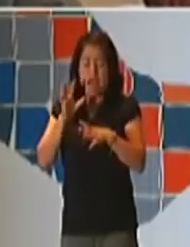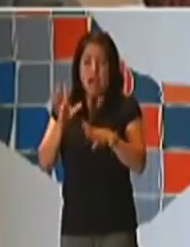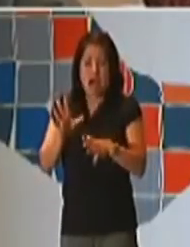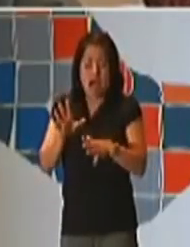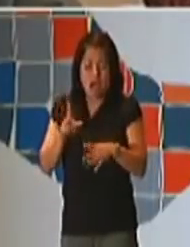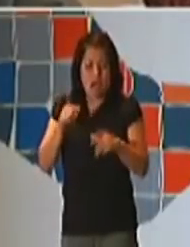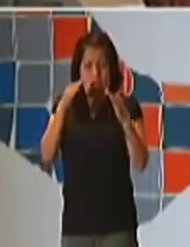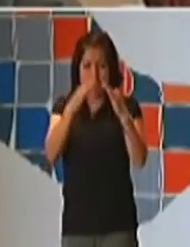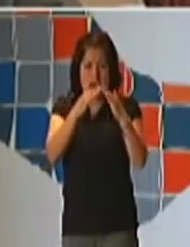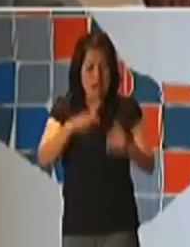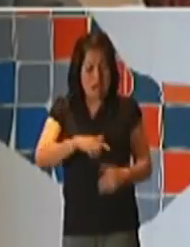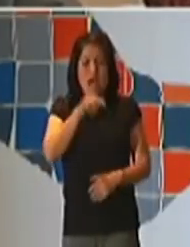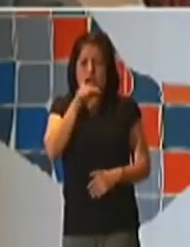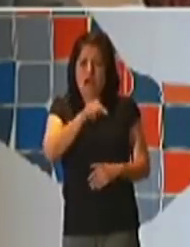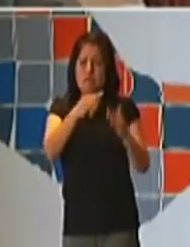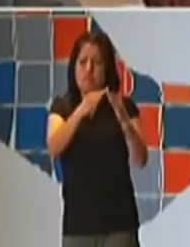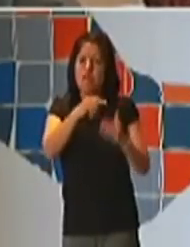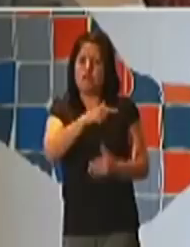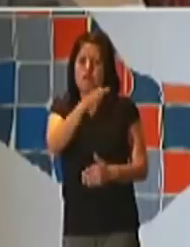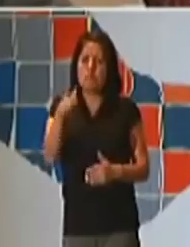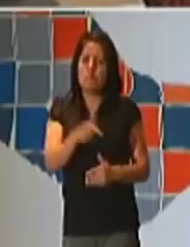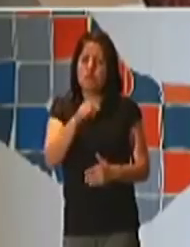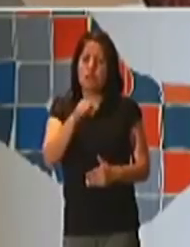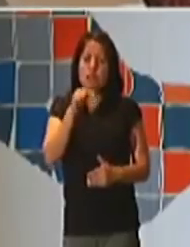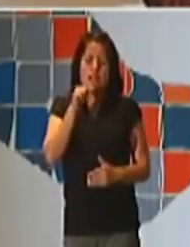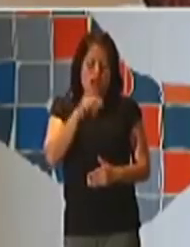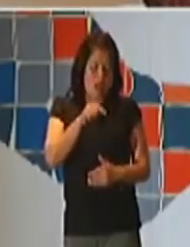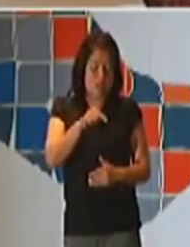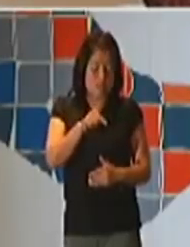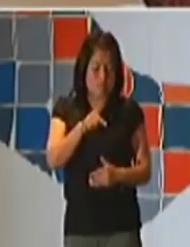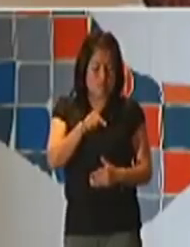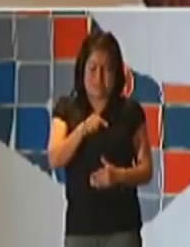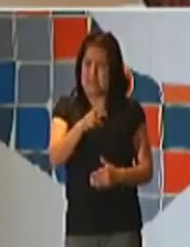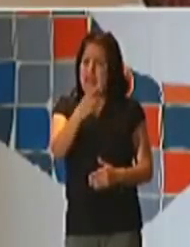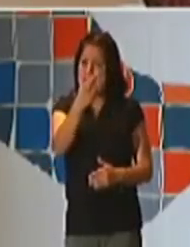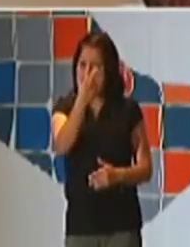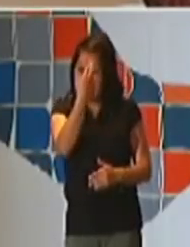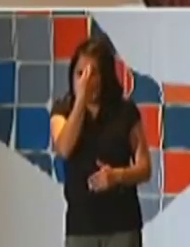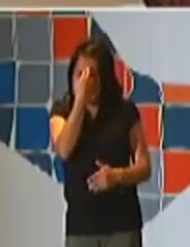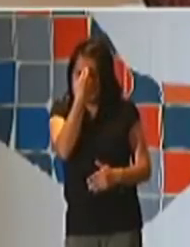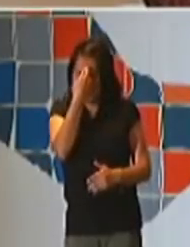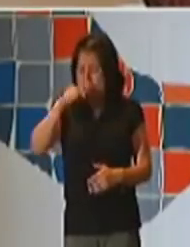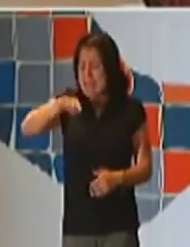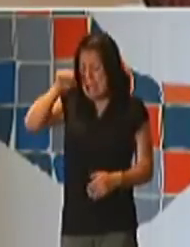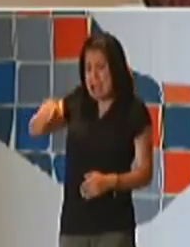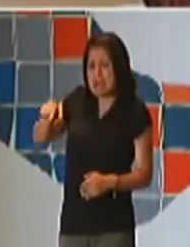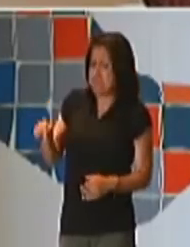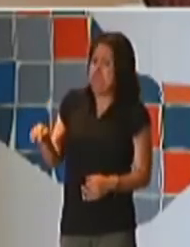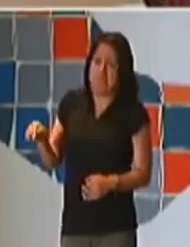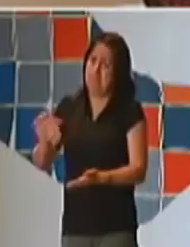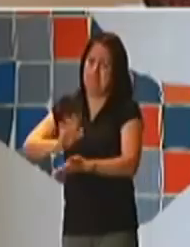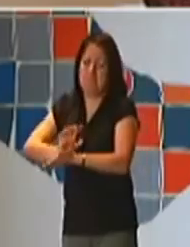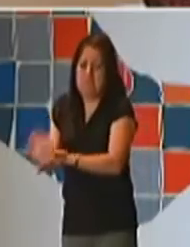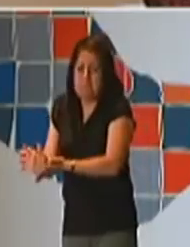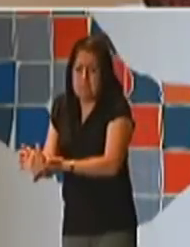donde fue tratada como si fuera persona a los pocos días se